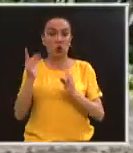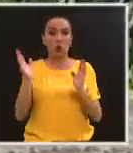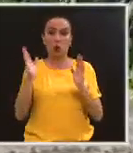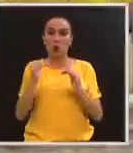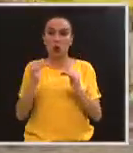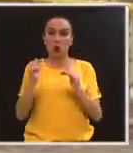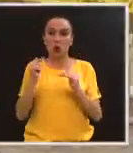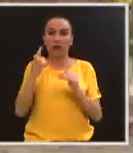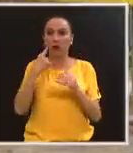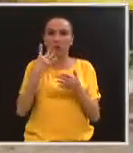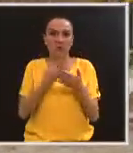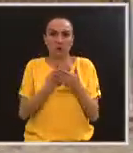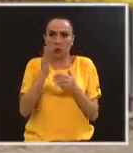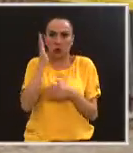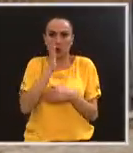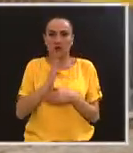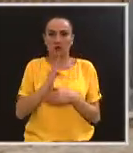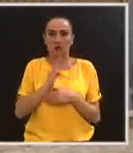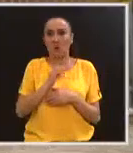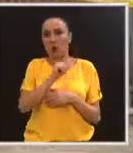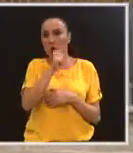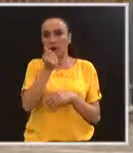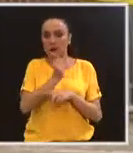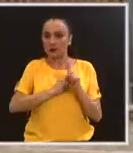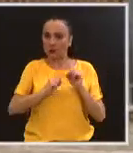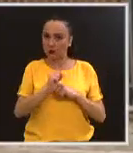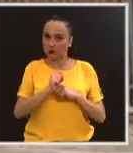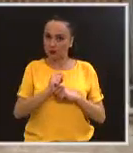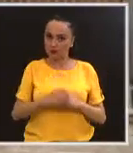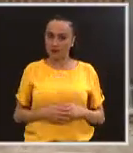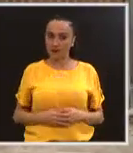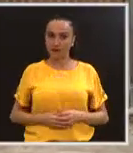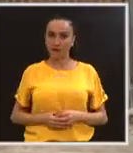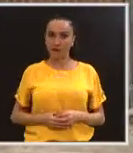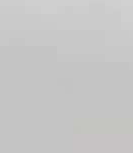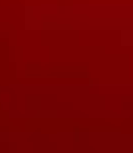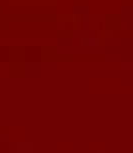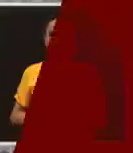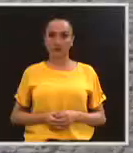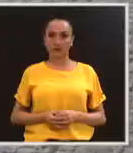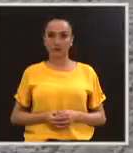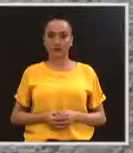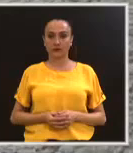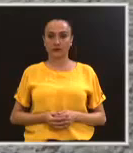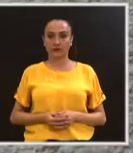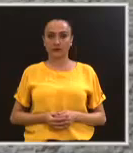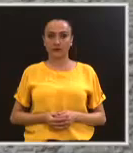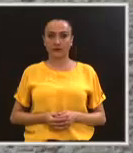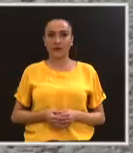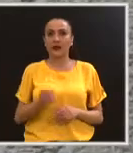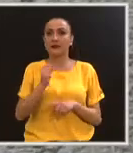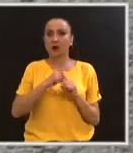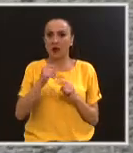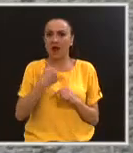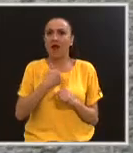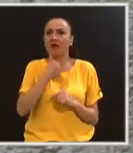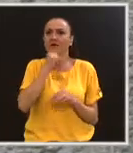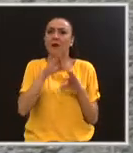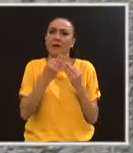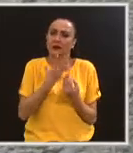pulgado cárcel por otra causa similar es un caso donde hay familias